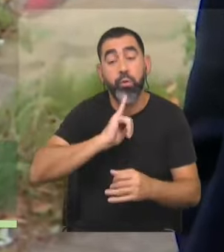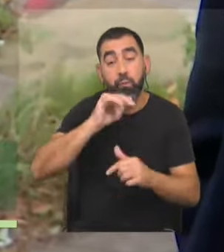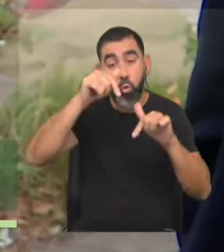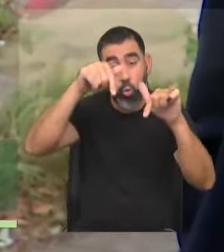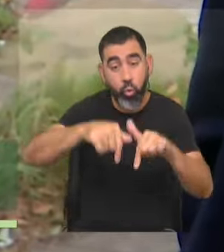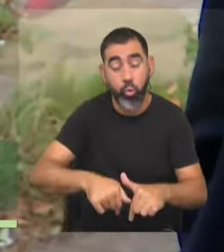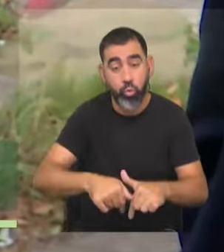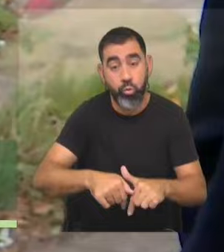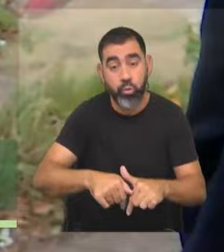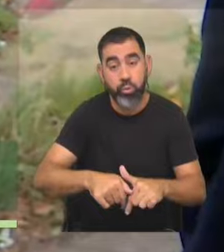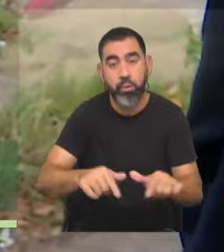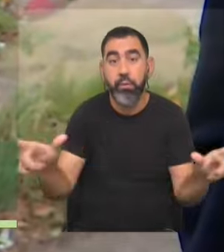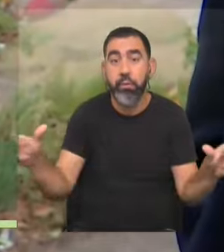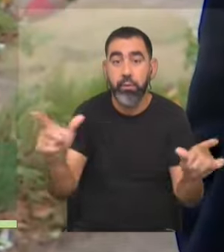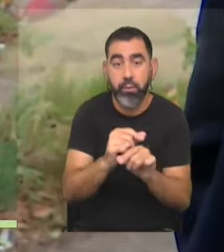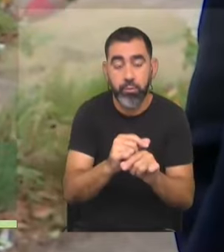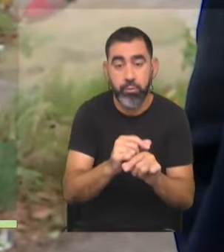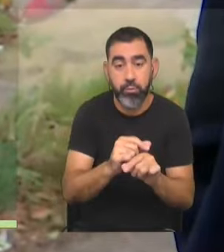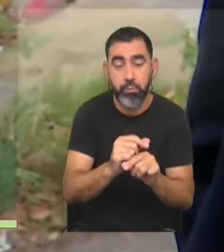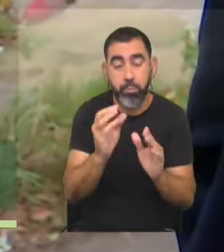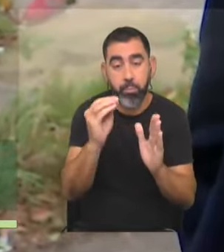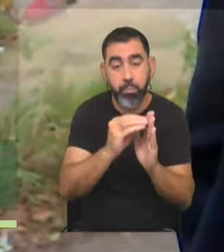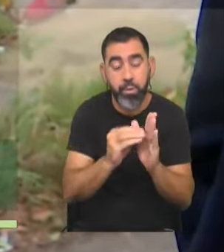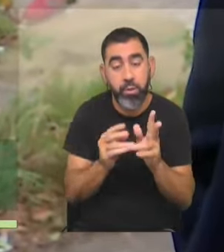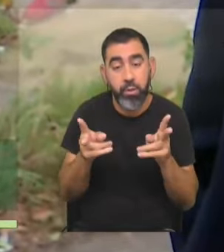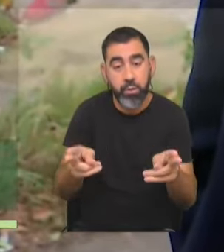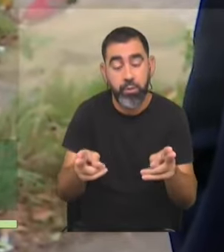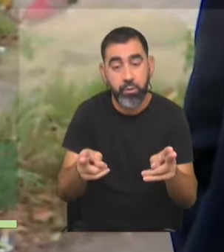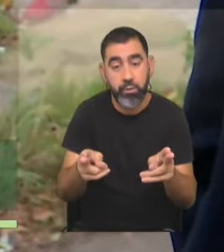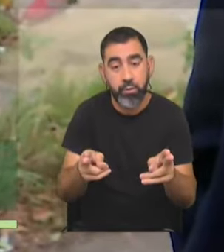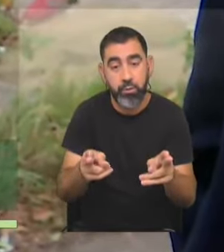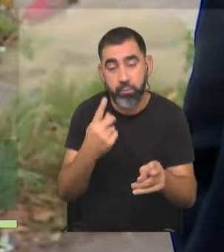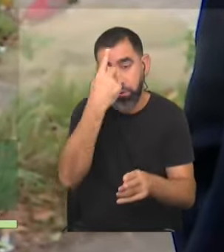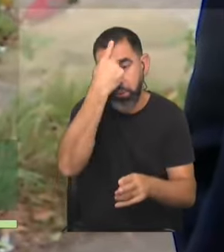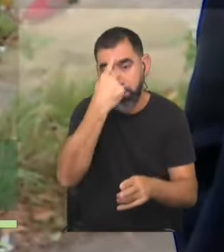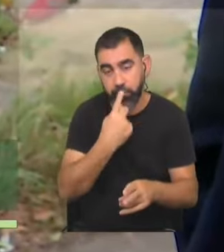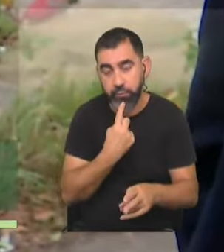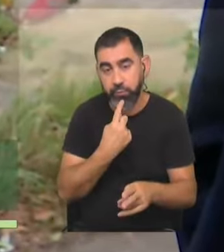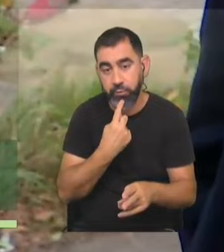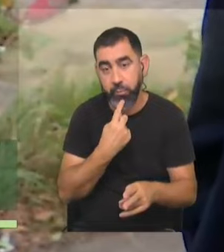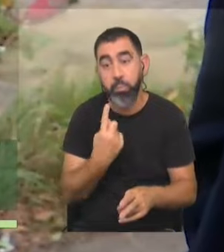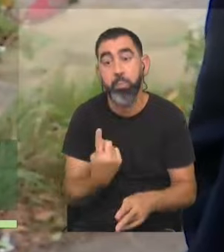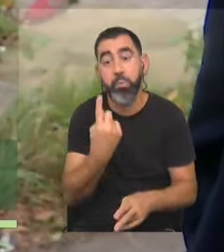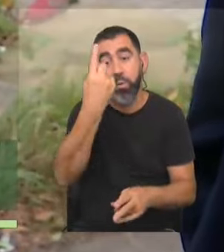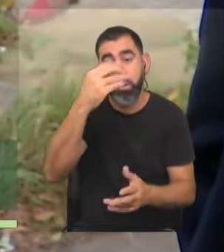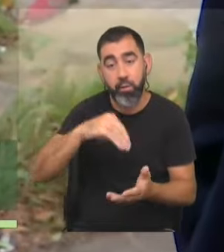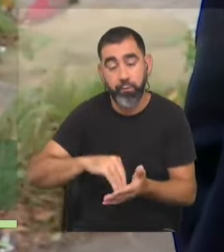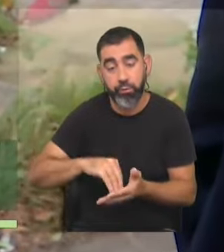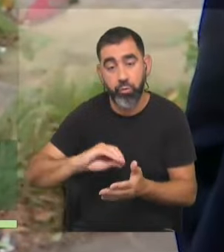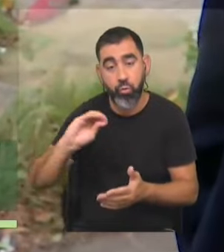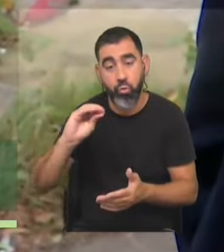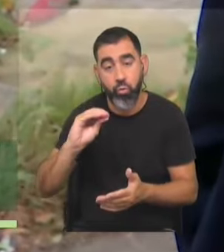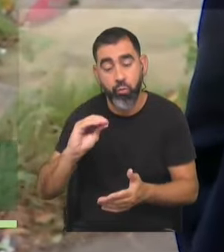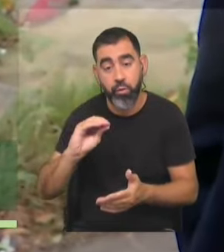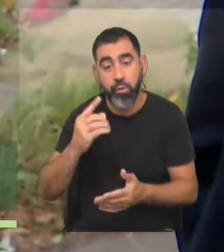hoy comienza hoy termina digamos el plazo para que puedan obtener la encial por primera vez aquellas